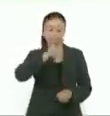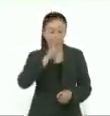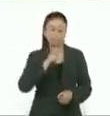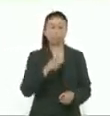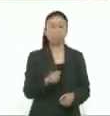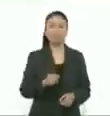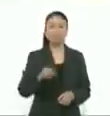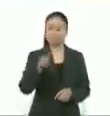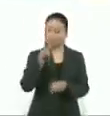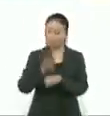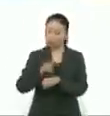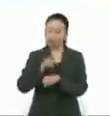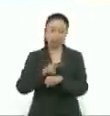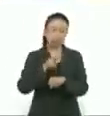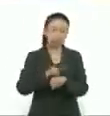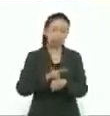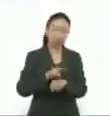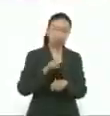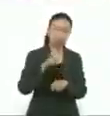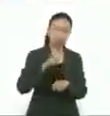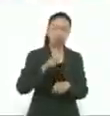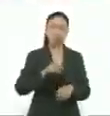vigilamos.